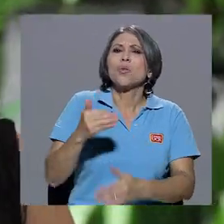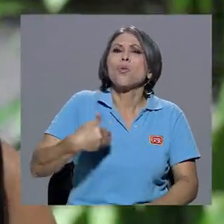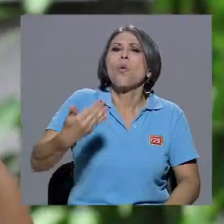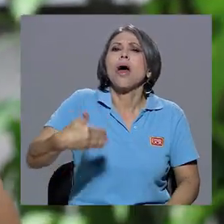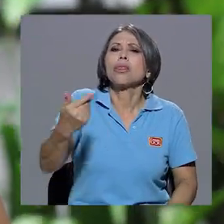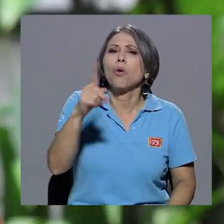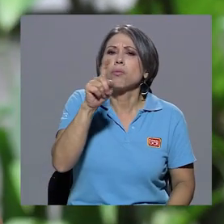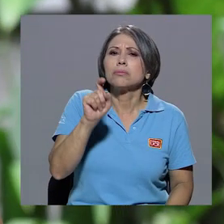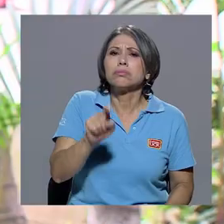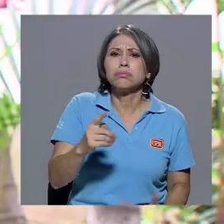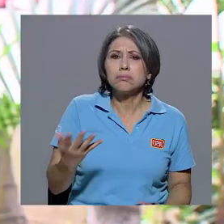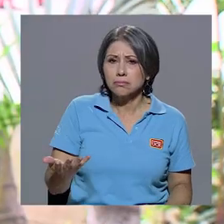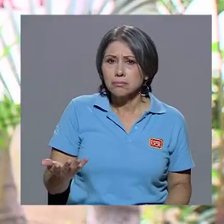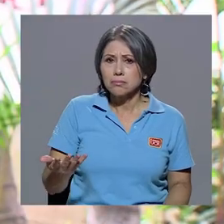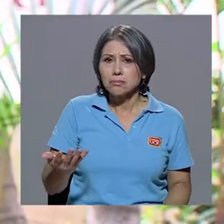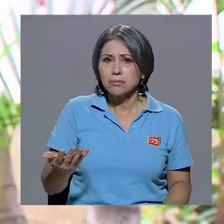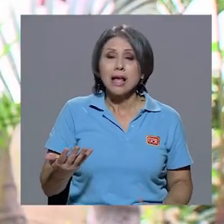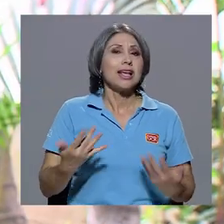empezar a incorporar.